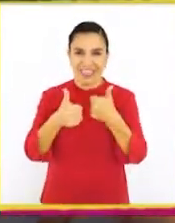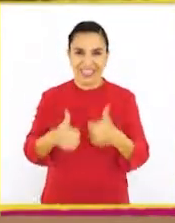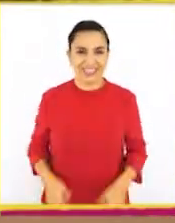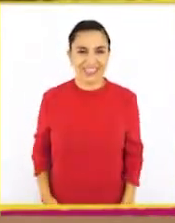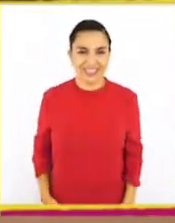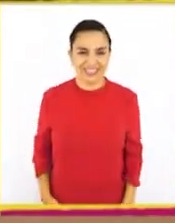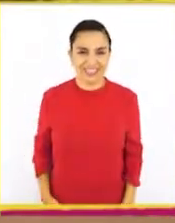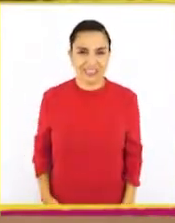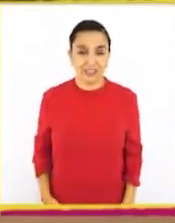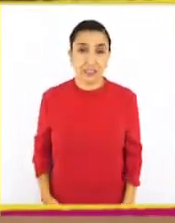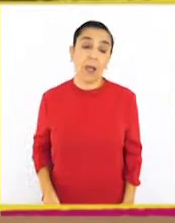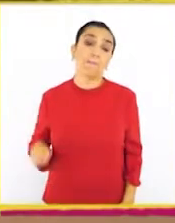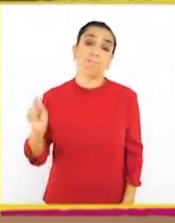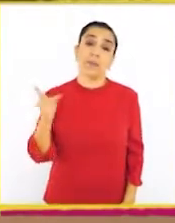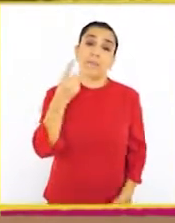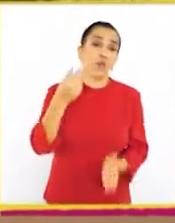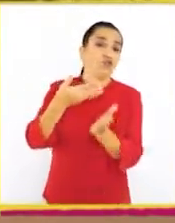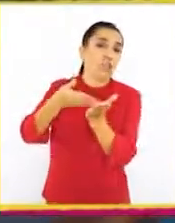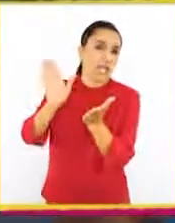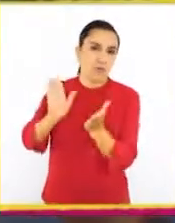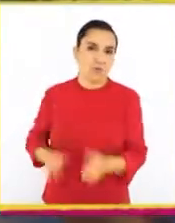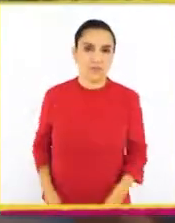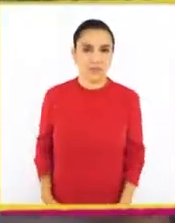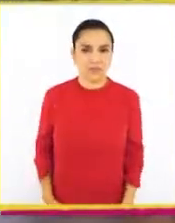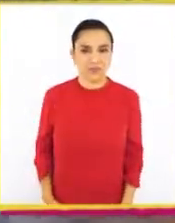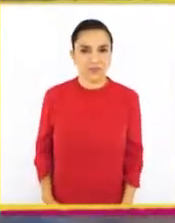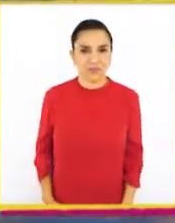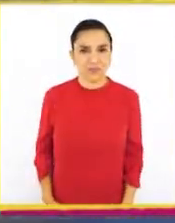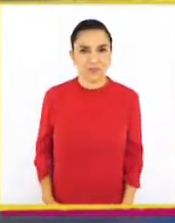¡Dos! ¡Muy bien! ¡Saquemos el primero!